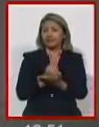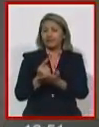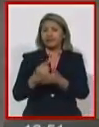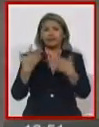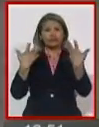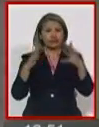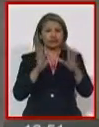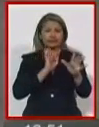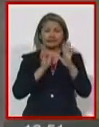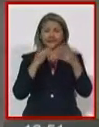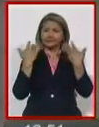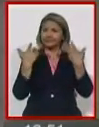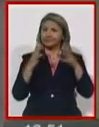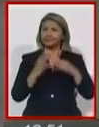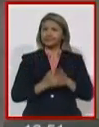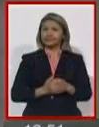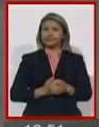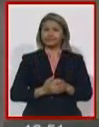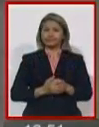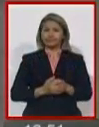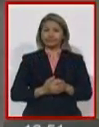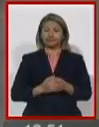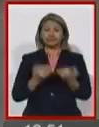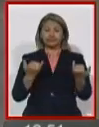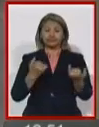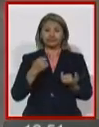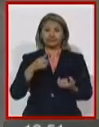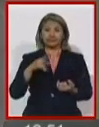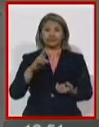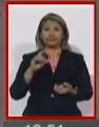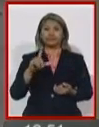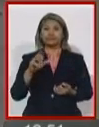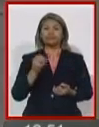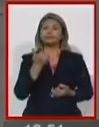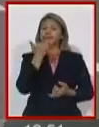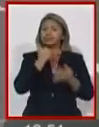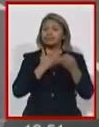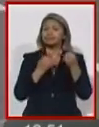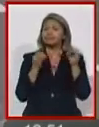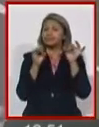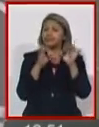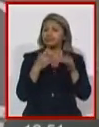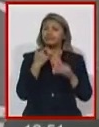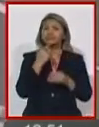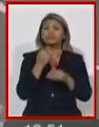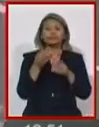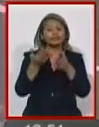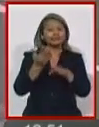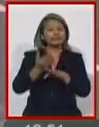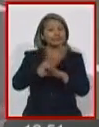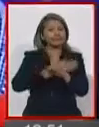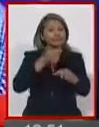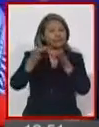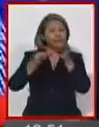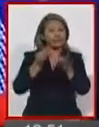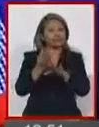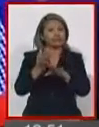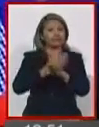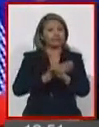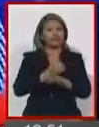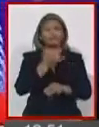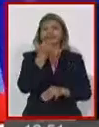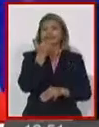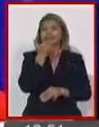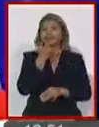ese código, ¿no es cierto? Ahora, evidentemente, el Parlamento ha cometido un error gravísimo, que es no haber socializado. Y ese ha sido